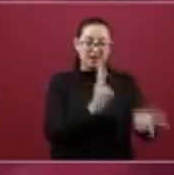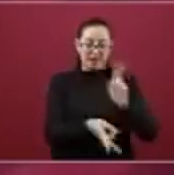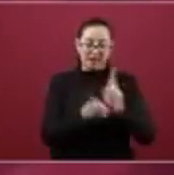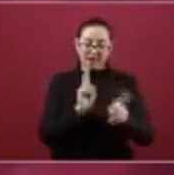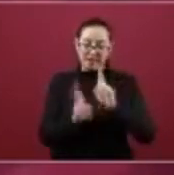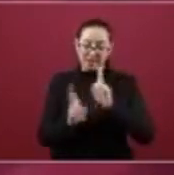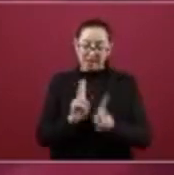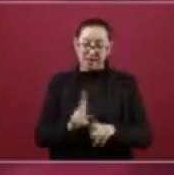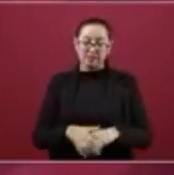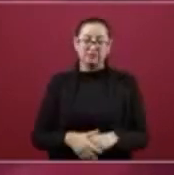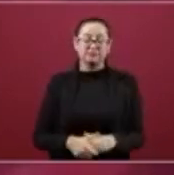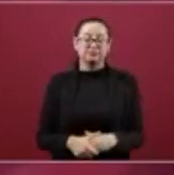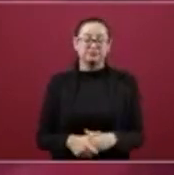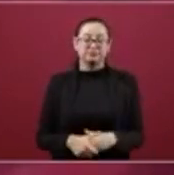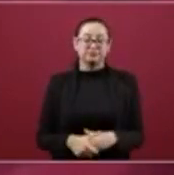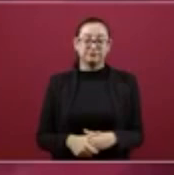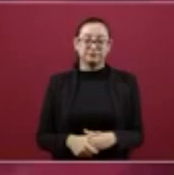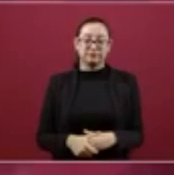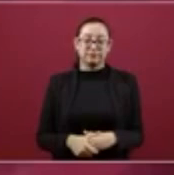está